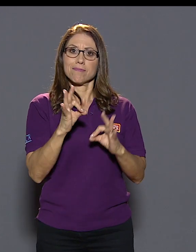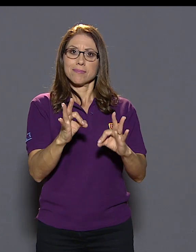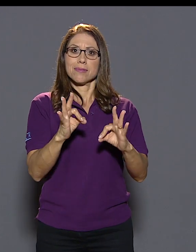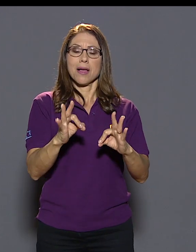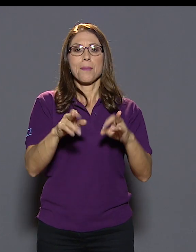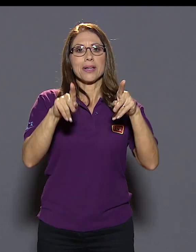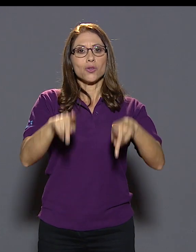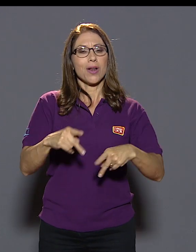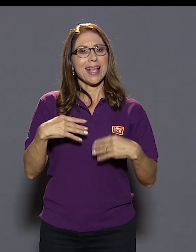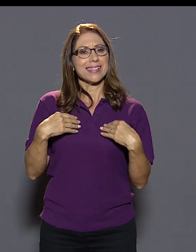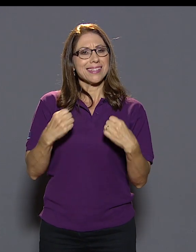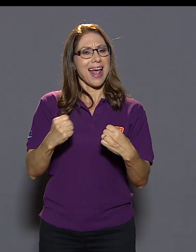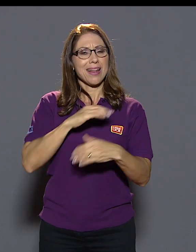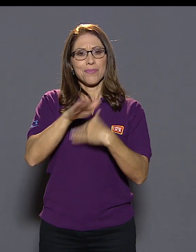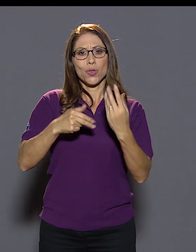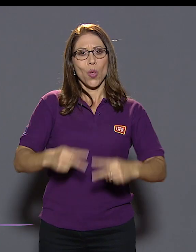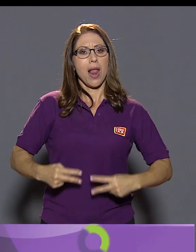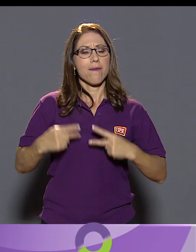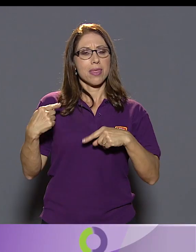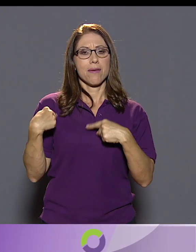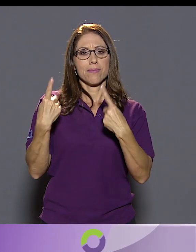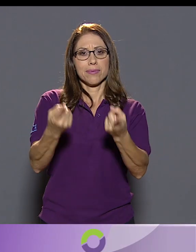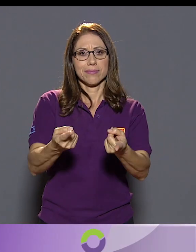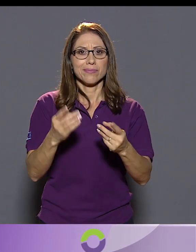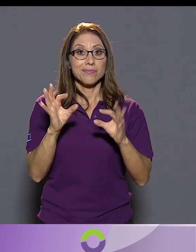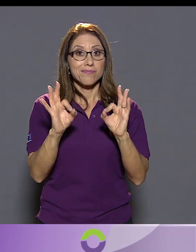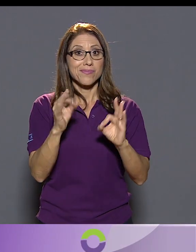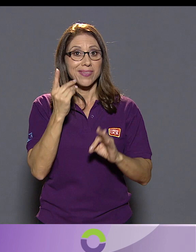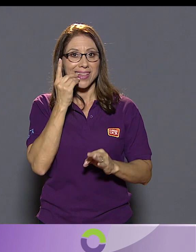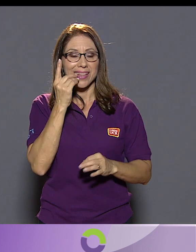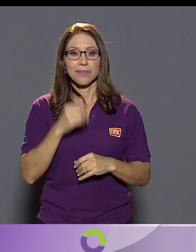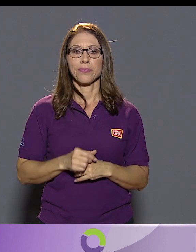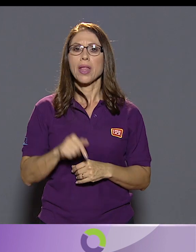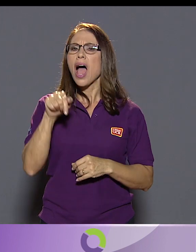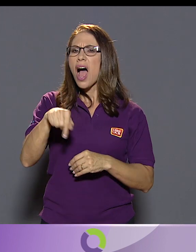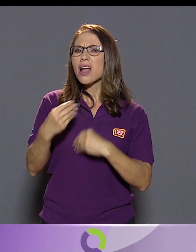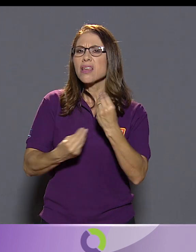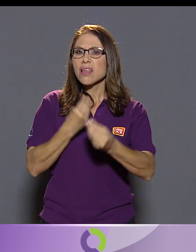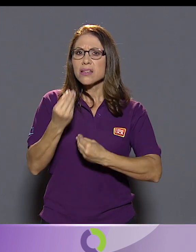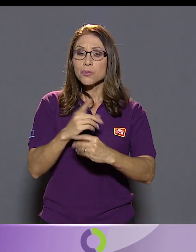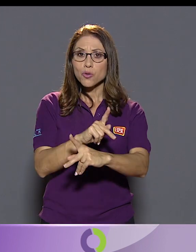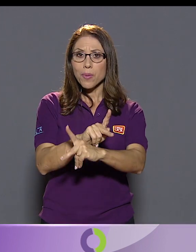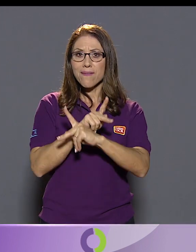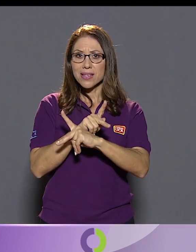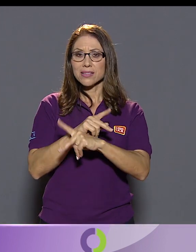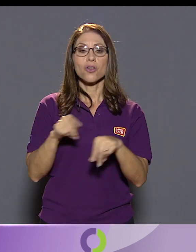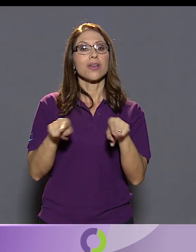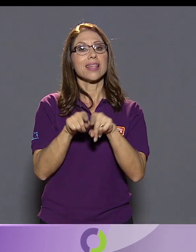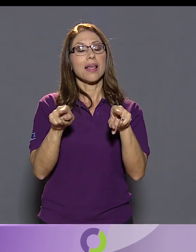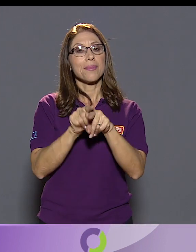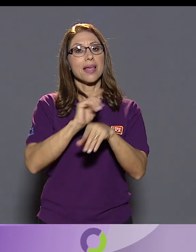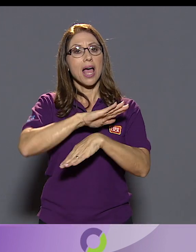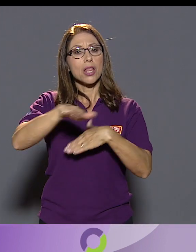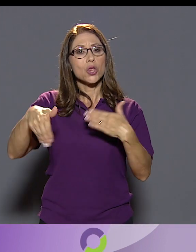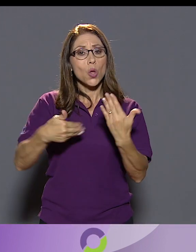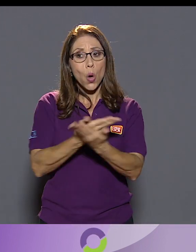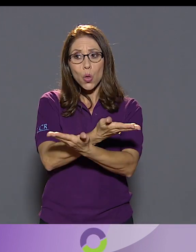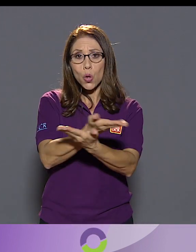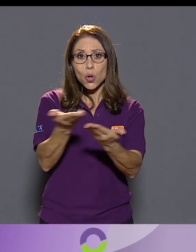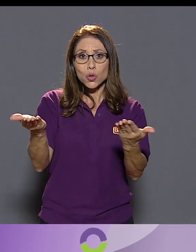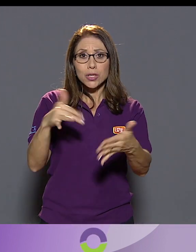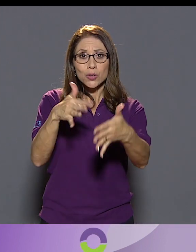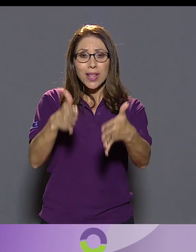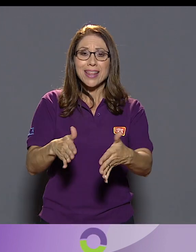esa persona esté sana por el resto de su vida. Lo que realizamos acá es prevención, ¿verdad? Y además le enseñamos a todos